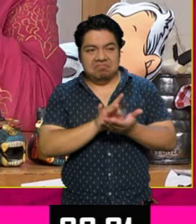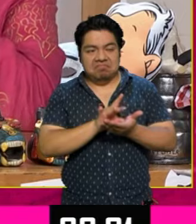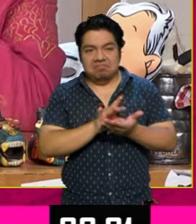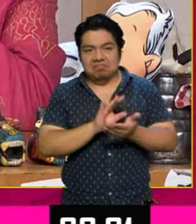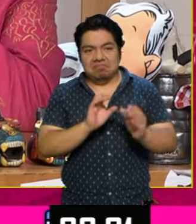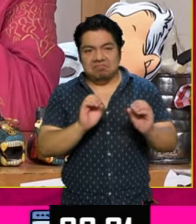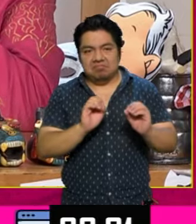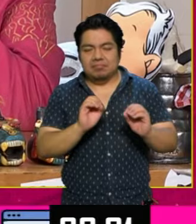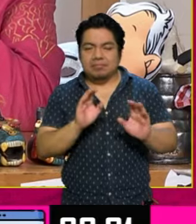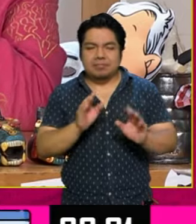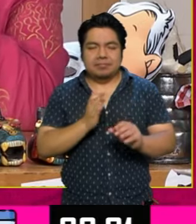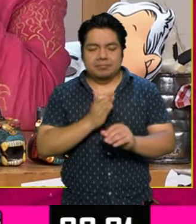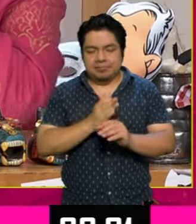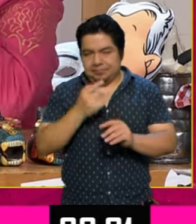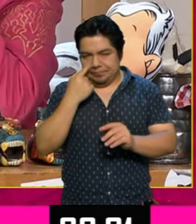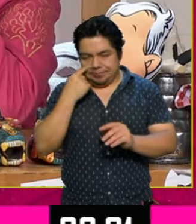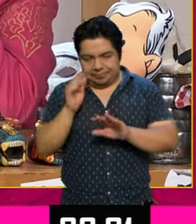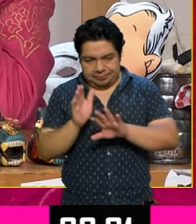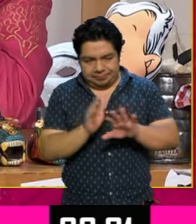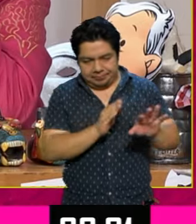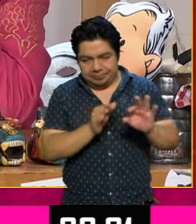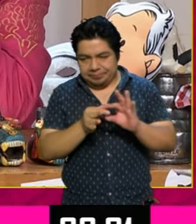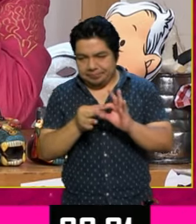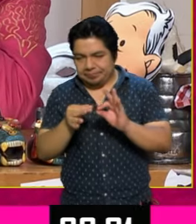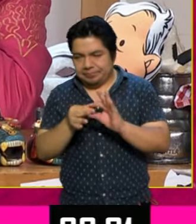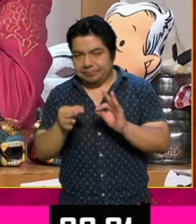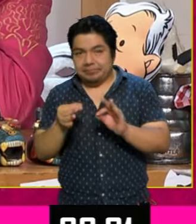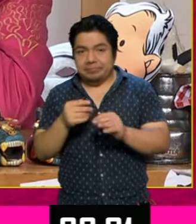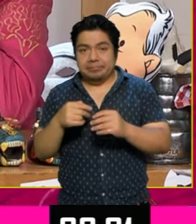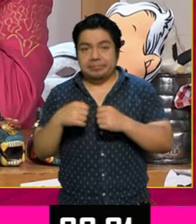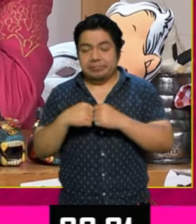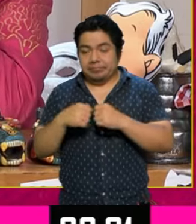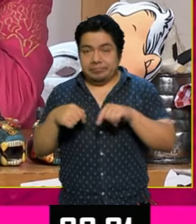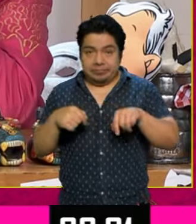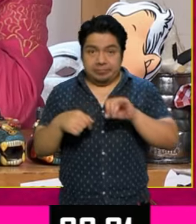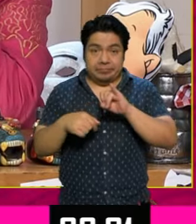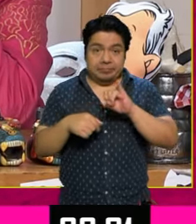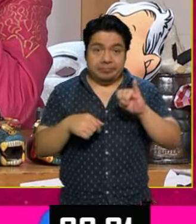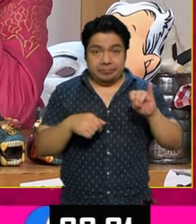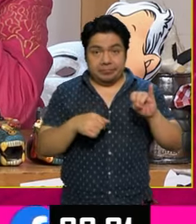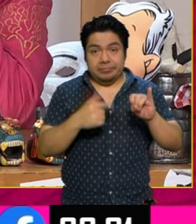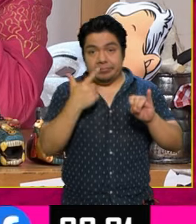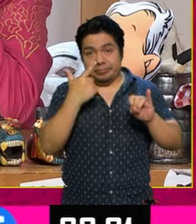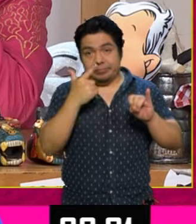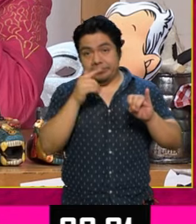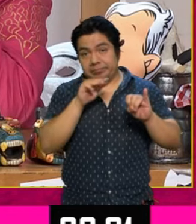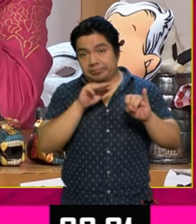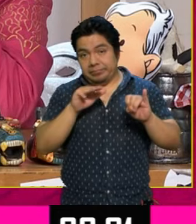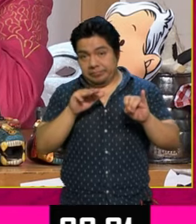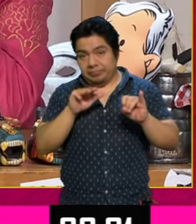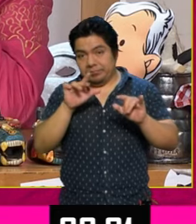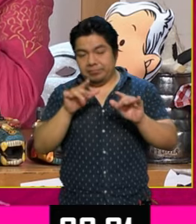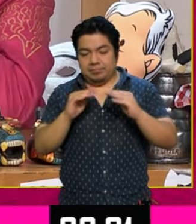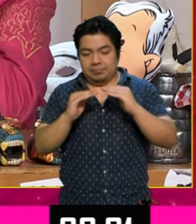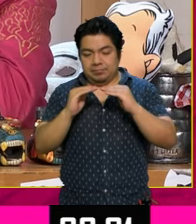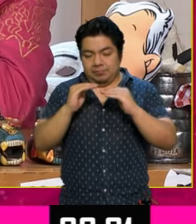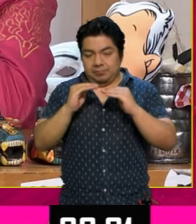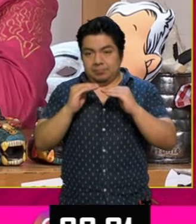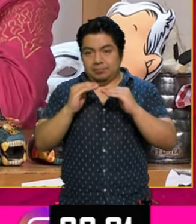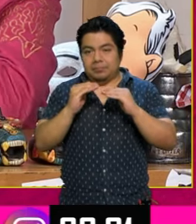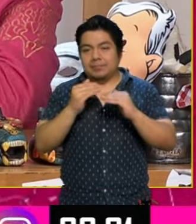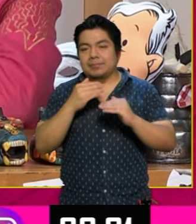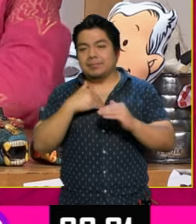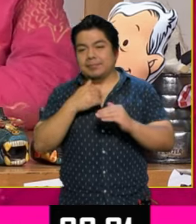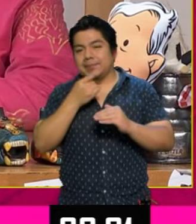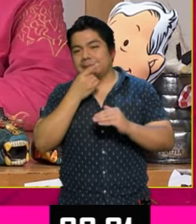En este caso... ¿Qué pasó? ¿Salió usted? Descubrió que tengo la pata izquierda 7 milímetros más chica que la derecha. Se lo dije